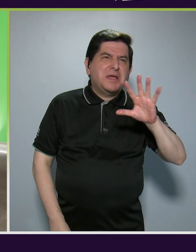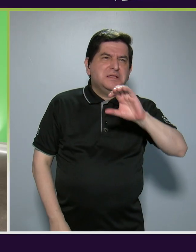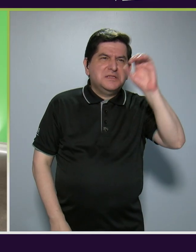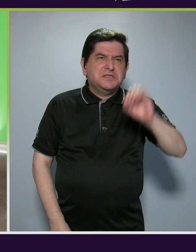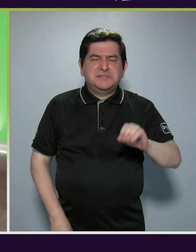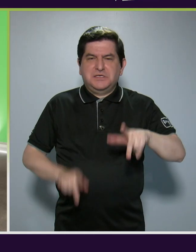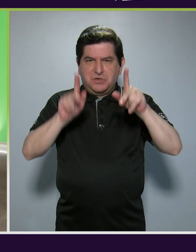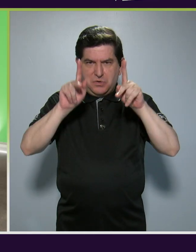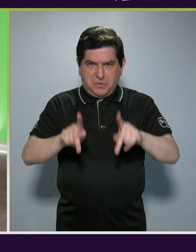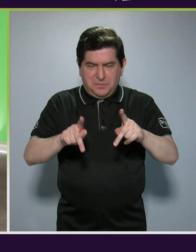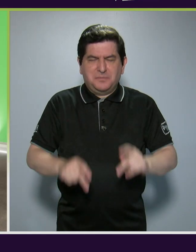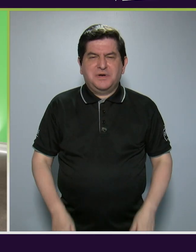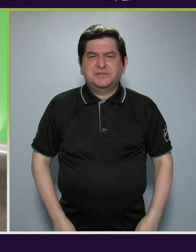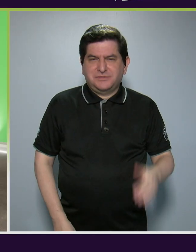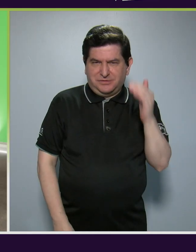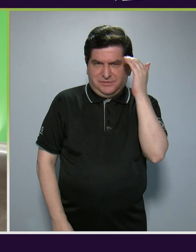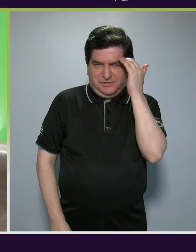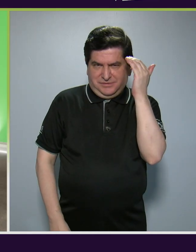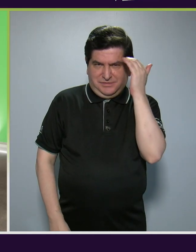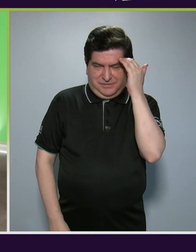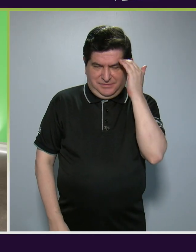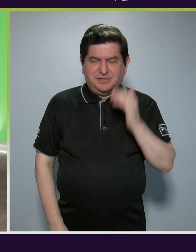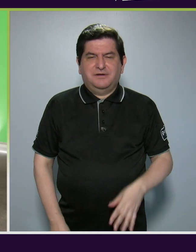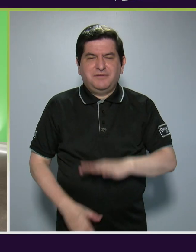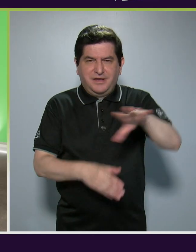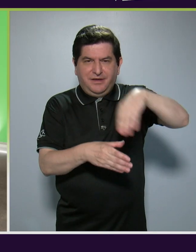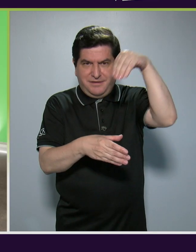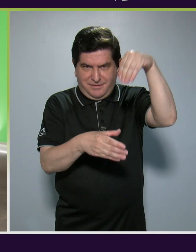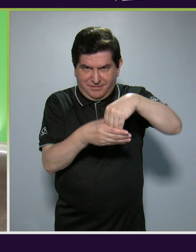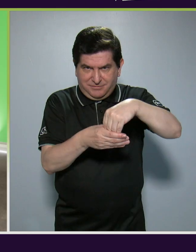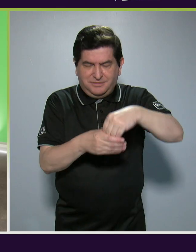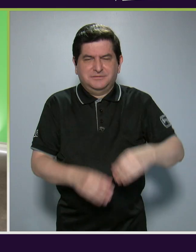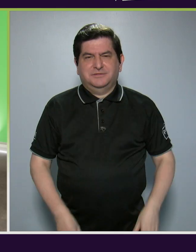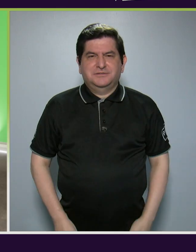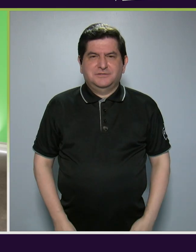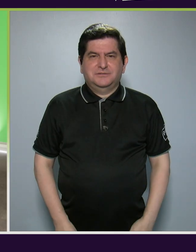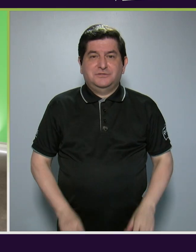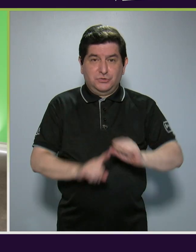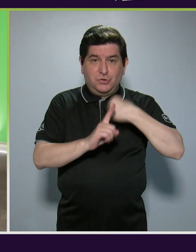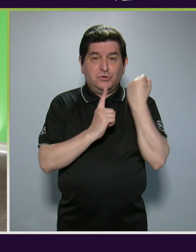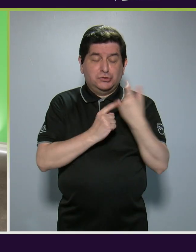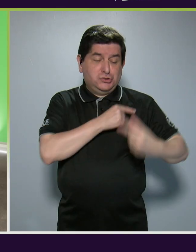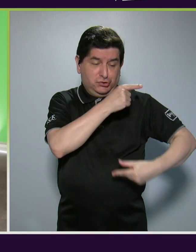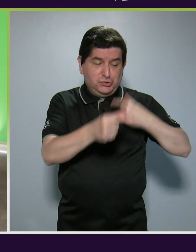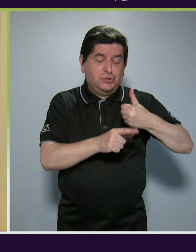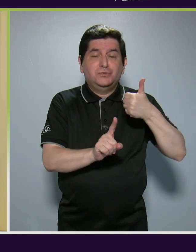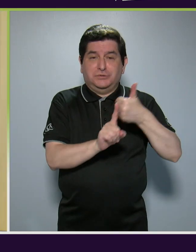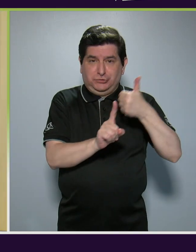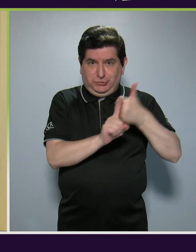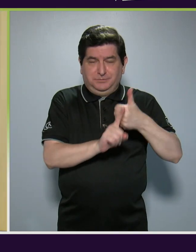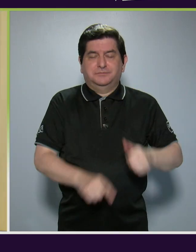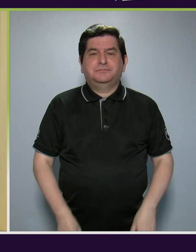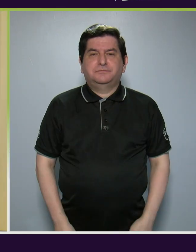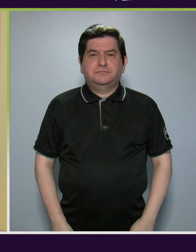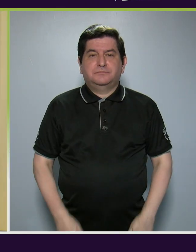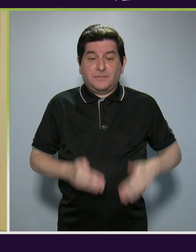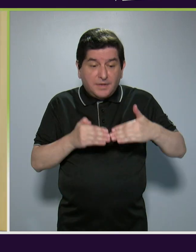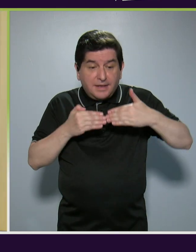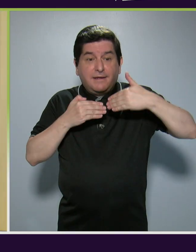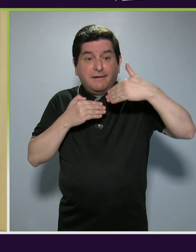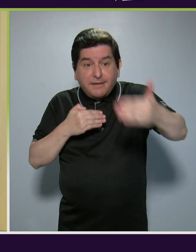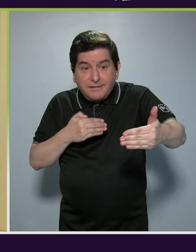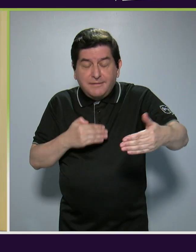que la gente se ubique en ese contexto, se debe a un factor genético como tal. Y de ahí en adelante se empezaron